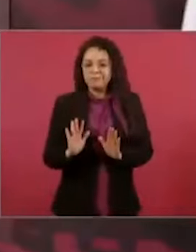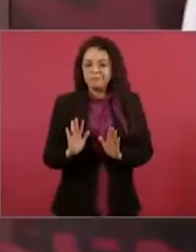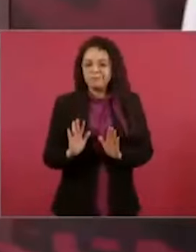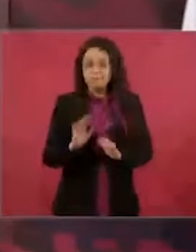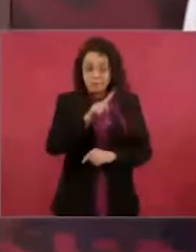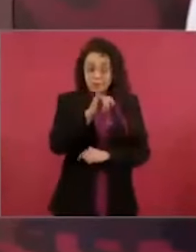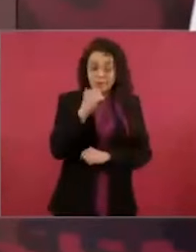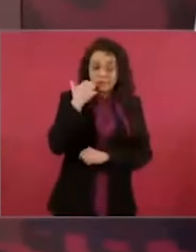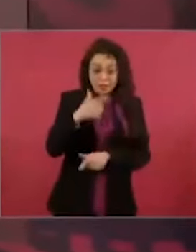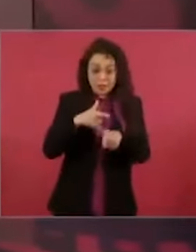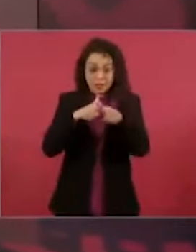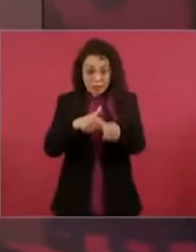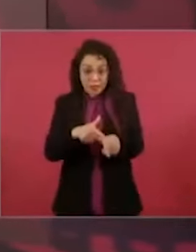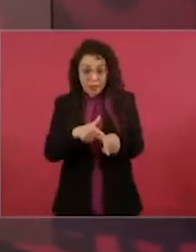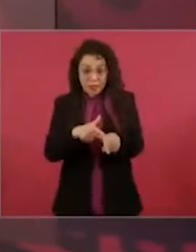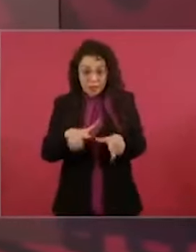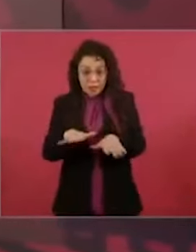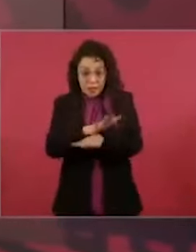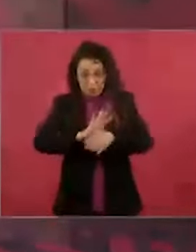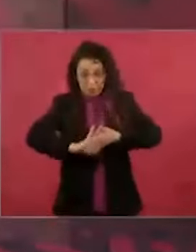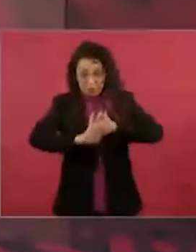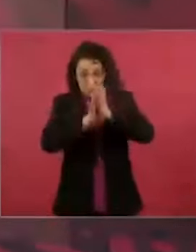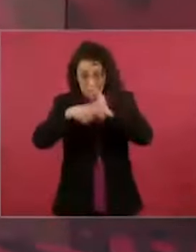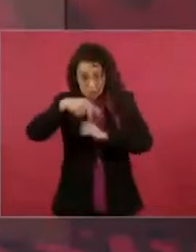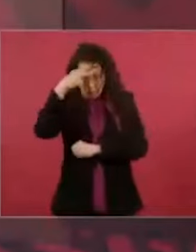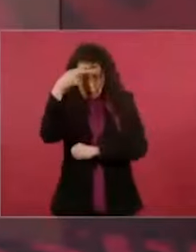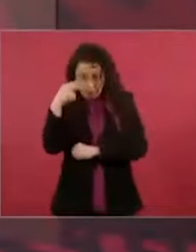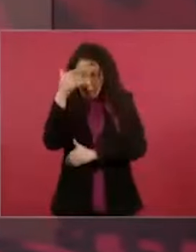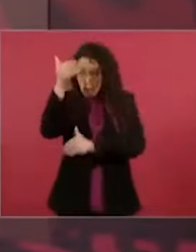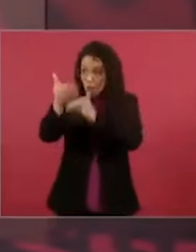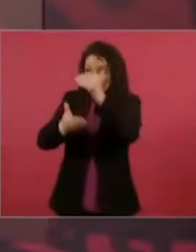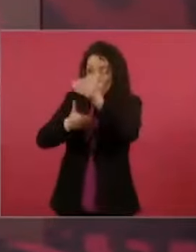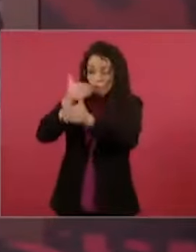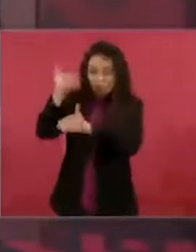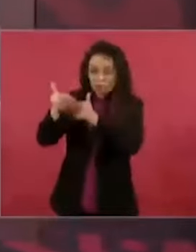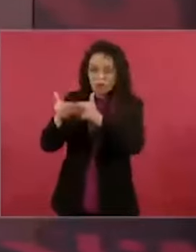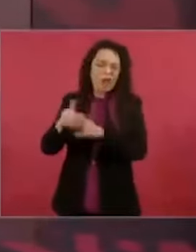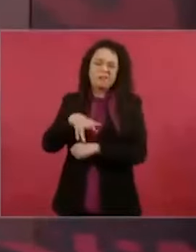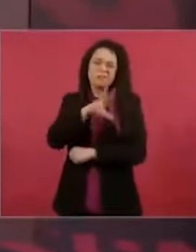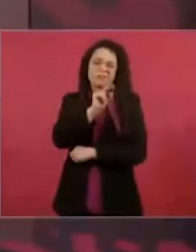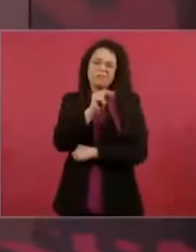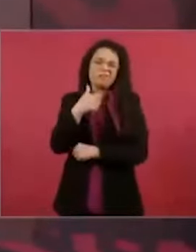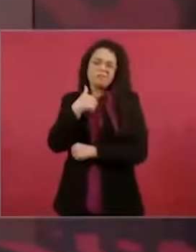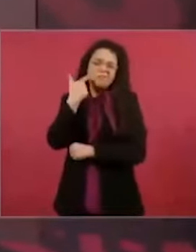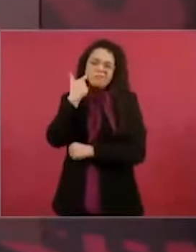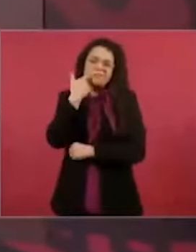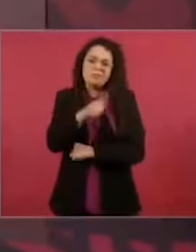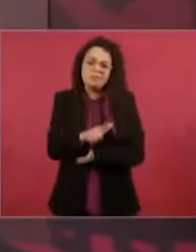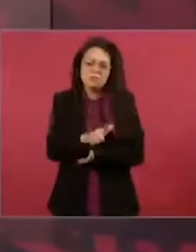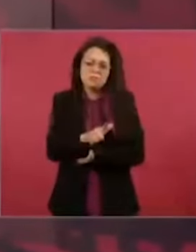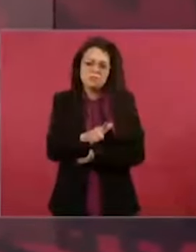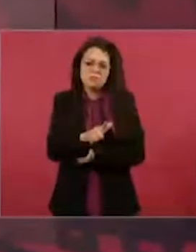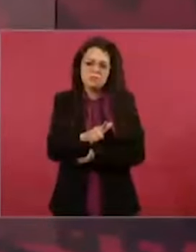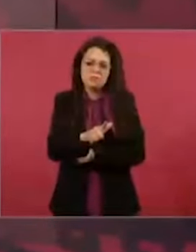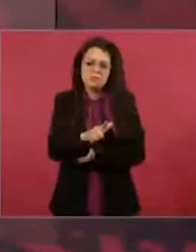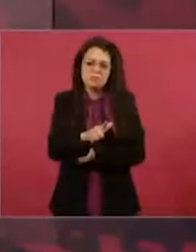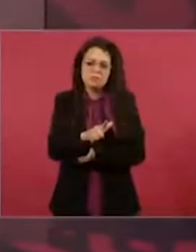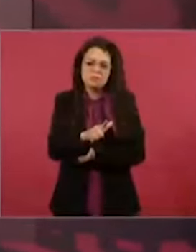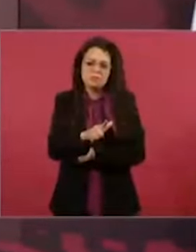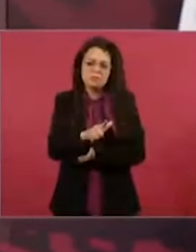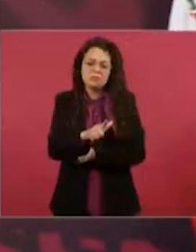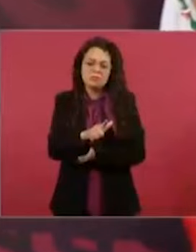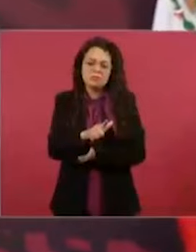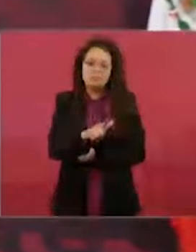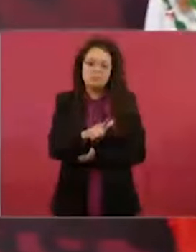este mes será una prueba de recorrido en la cual se incrementará la velocidad del tren recordemos que ahorita el tren Maya